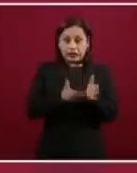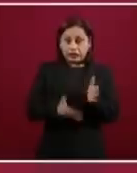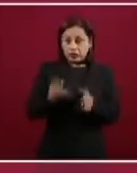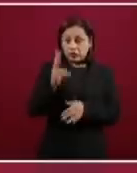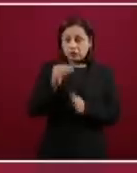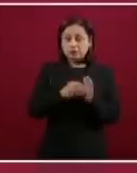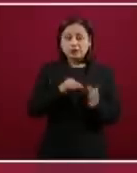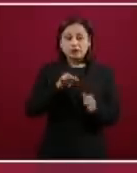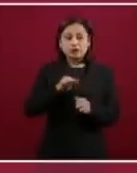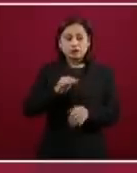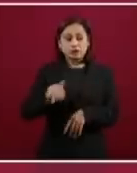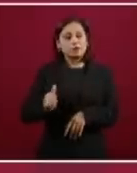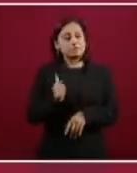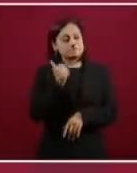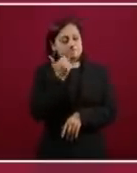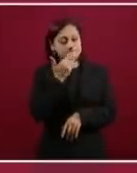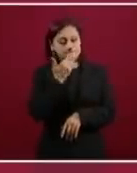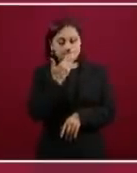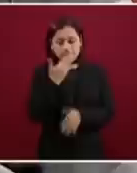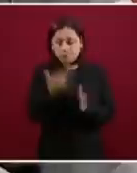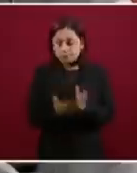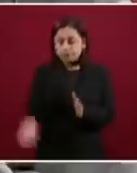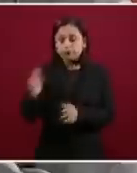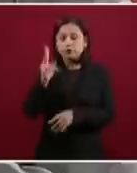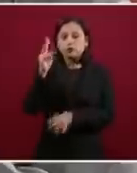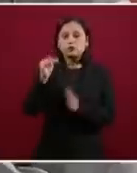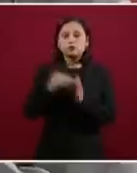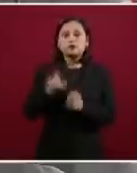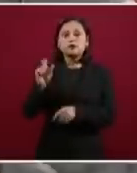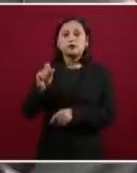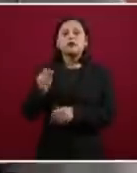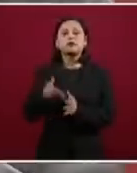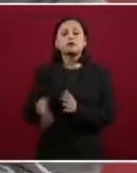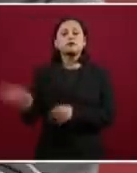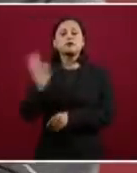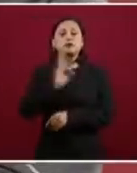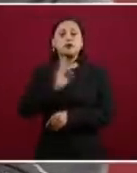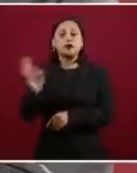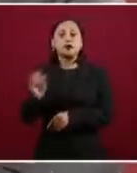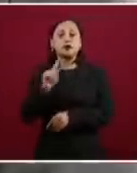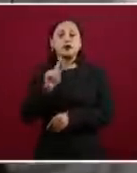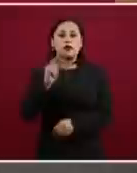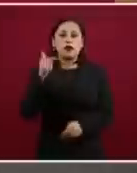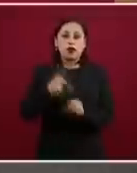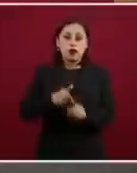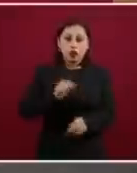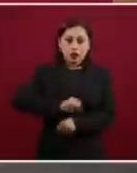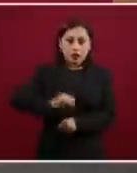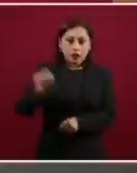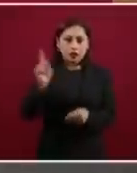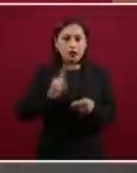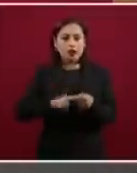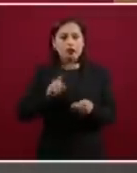sin aumentar impuestos, sin endeudar al país, sin gasolinazos, salimos. Pero